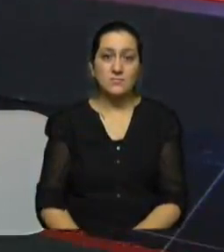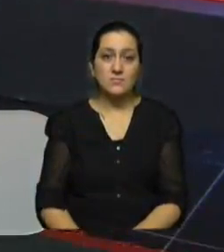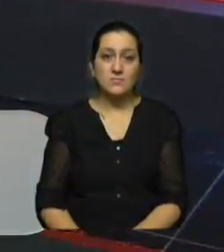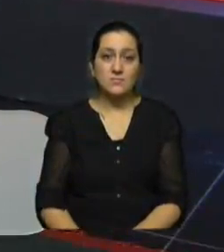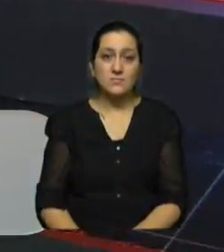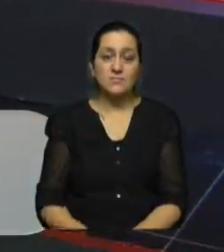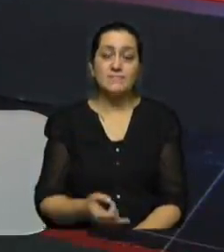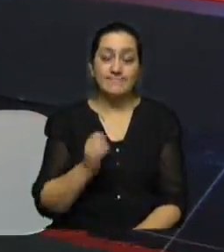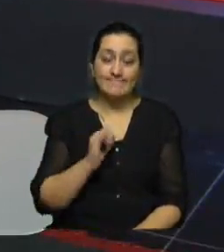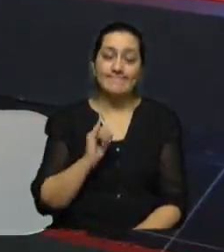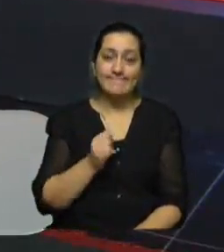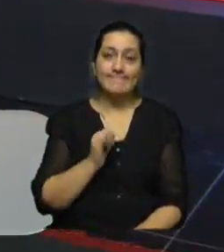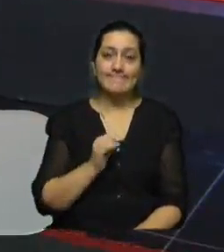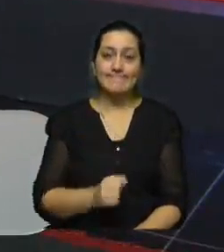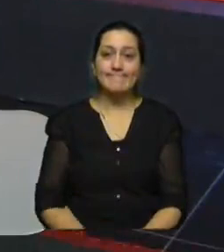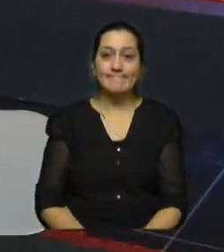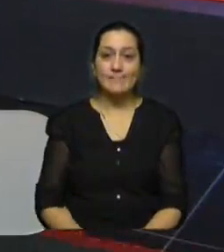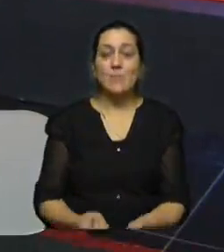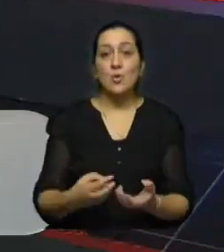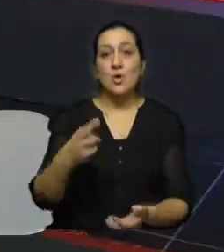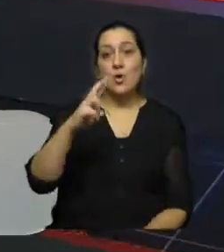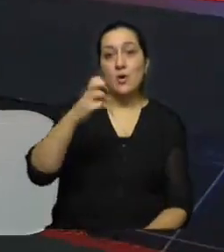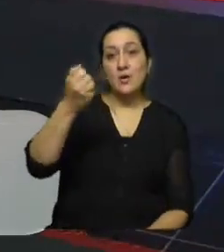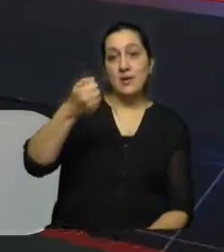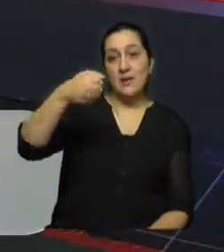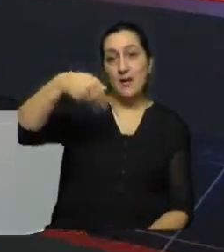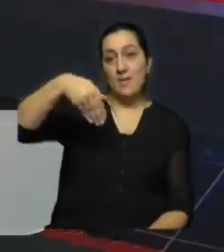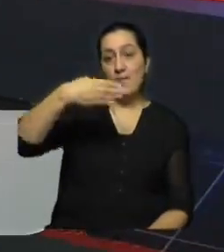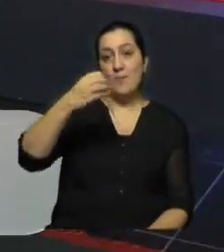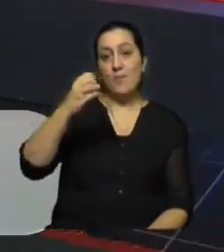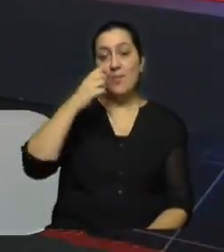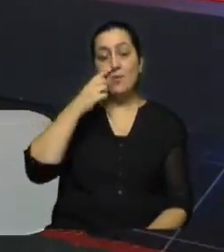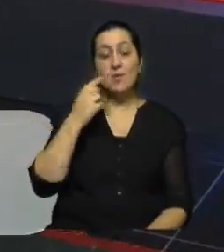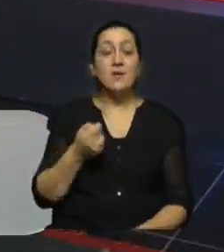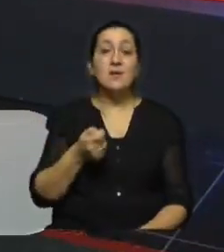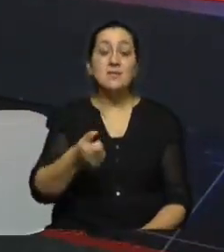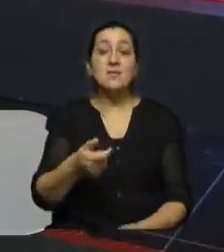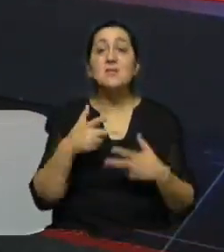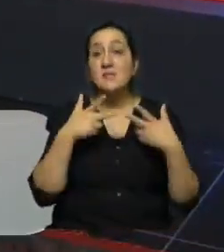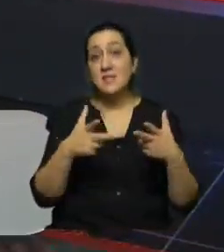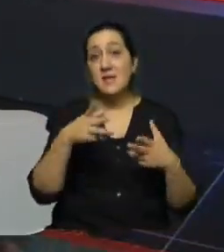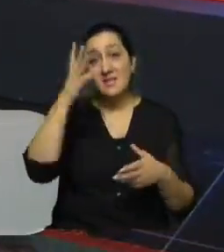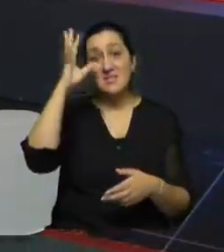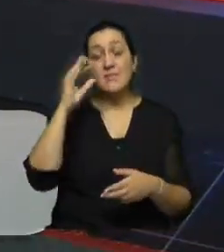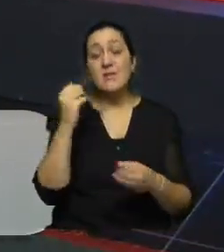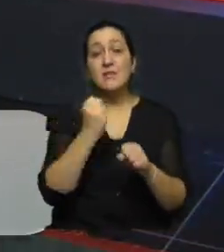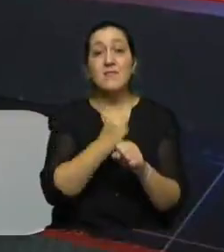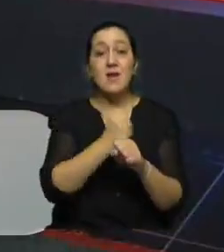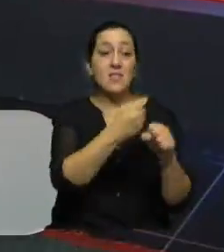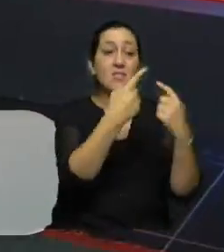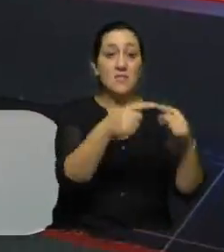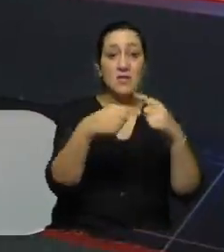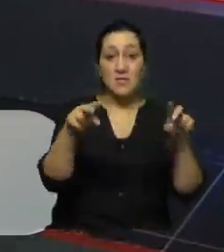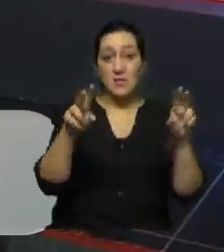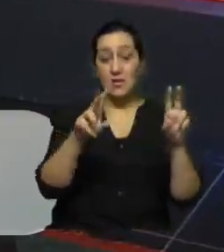Sí, sí, sin duda, Fito. Bueno, Rambo recién también ofreciéndose para hacer distintos tipos de changas, ¿no? En lo que se puede.